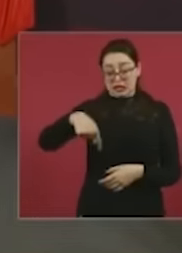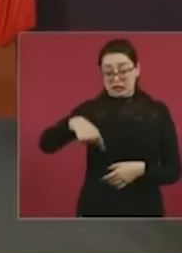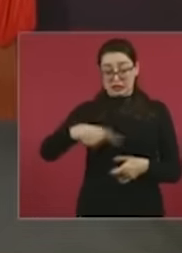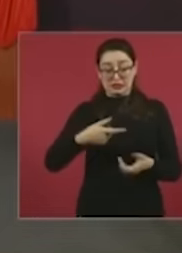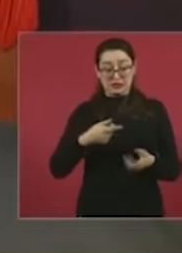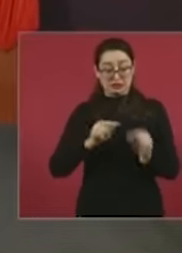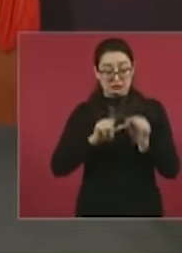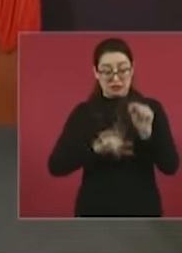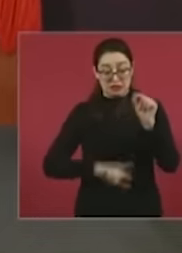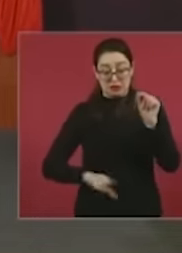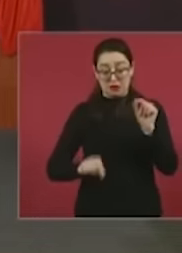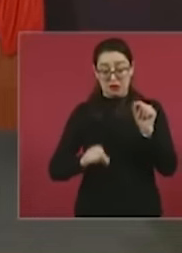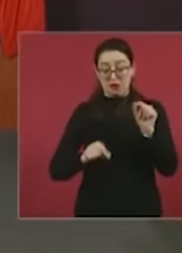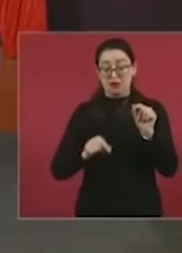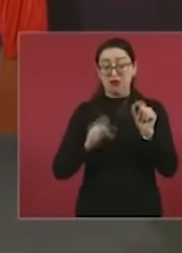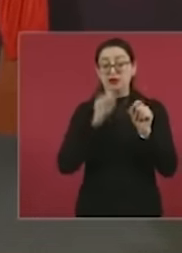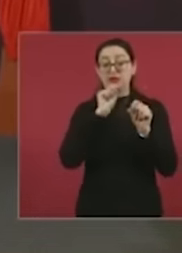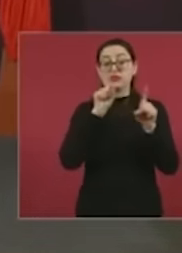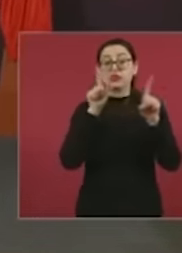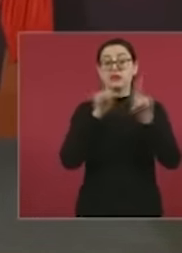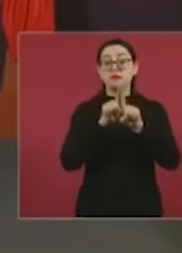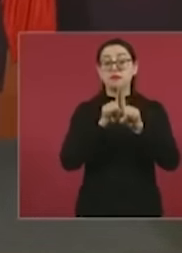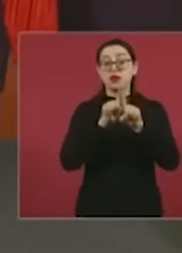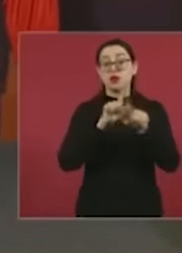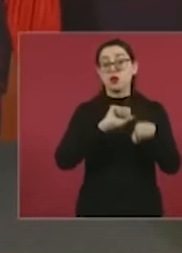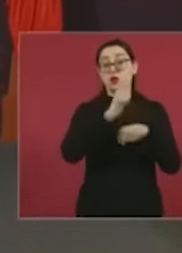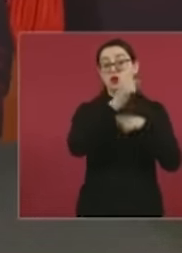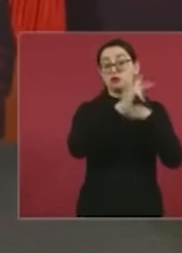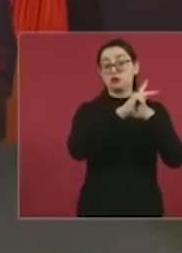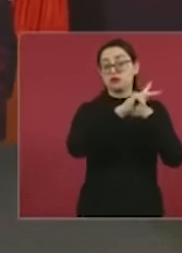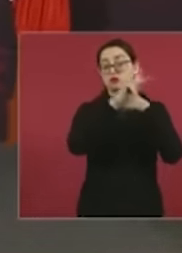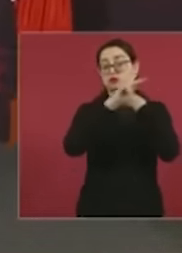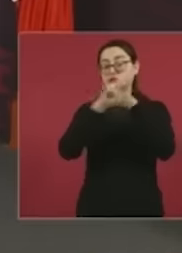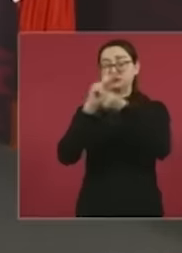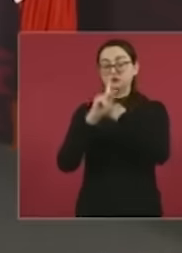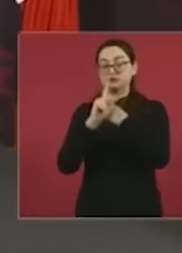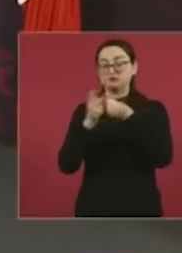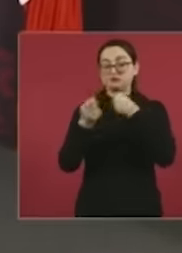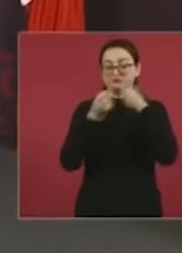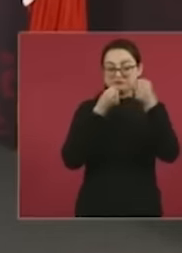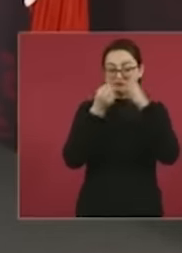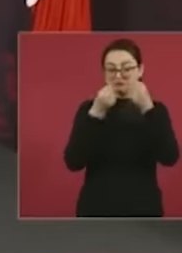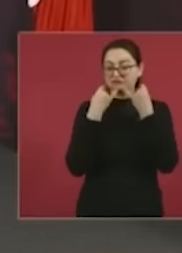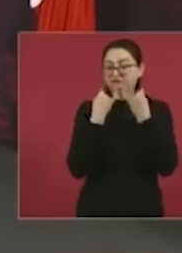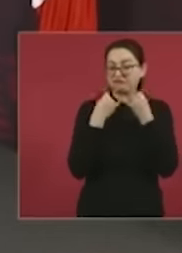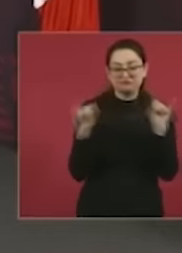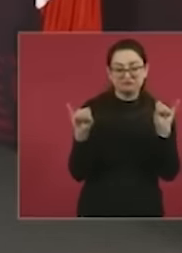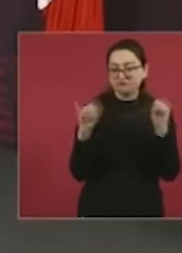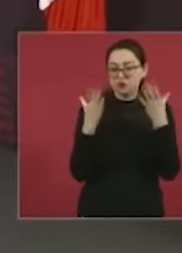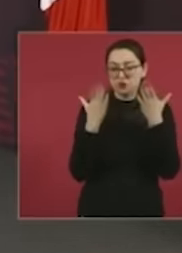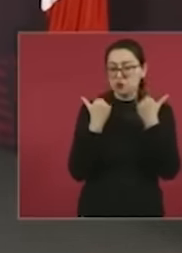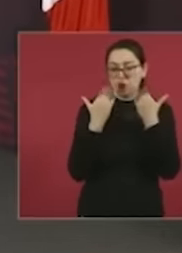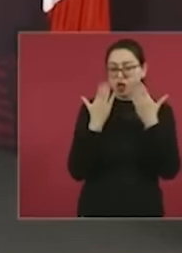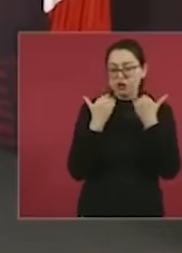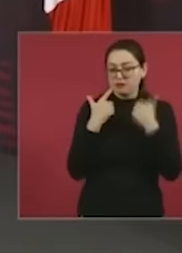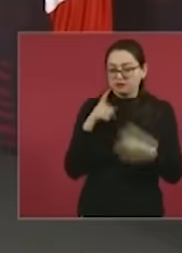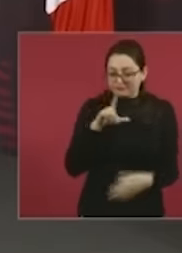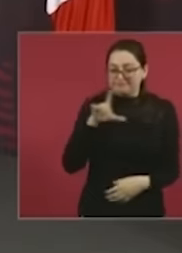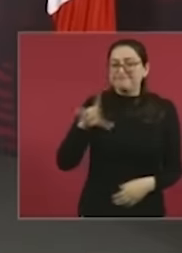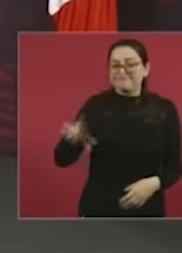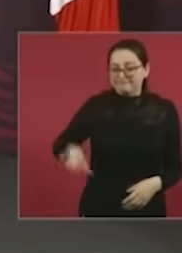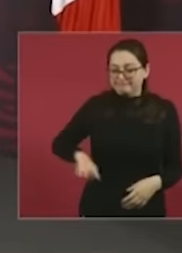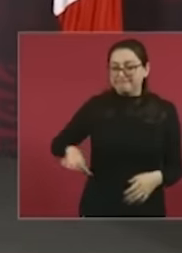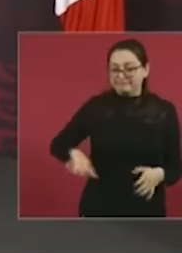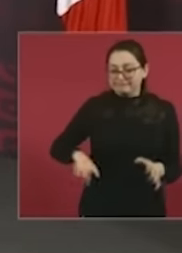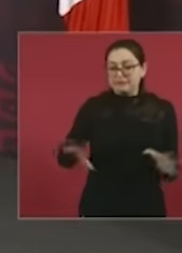más dañar dañar las relaciones entre México y los Estados Unidos ya escuchastes a